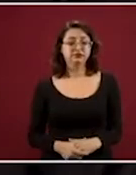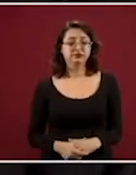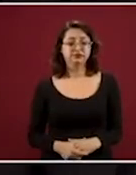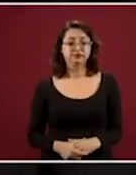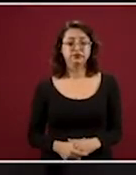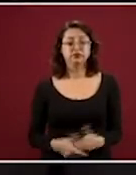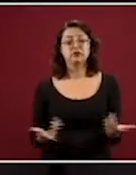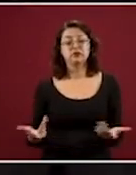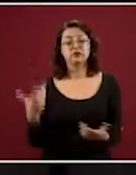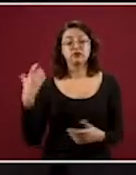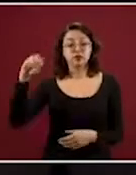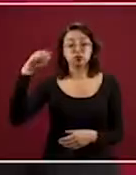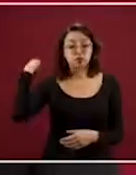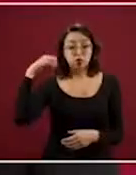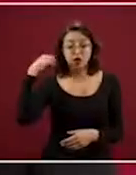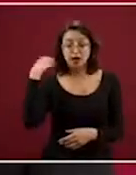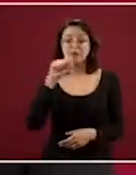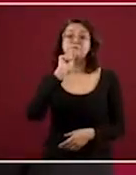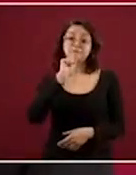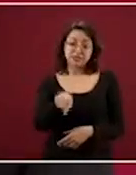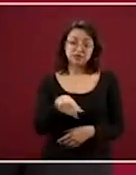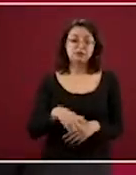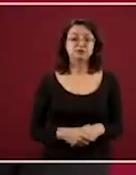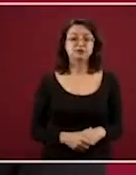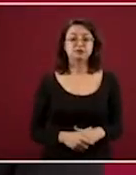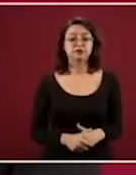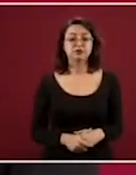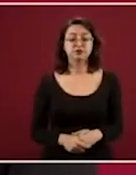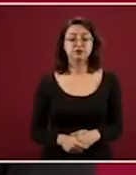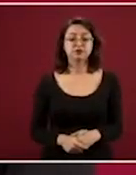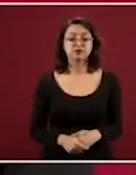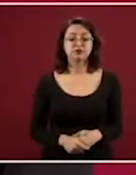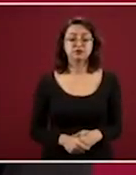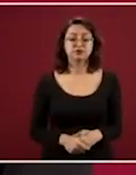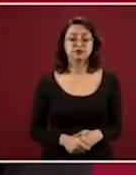Sí. Y en Oaxaca, lo mismo. Sí.